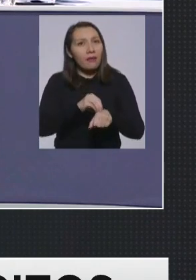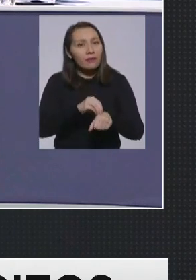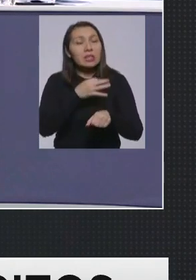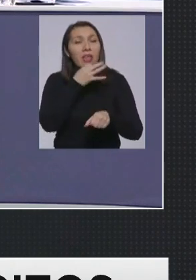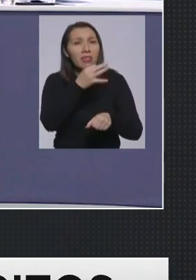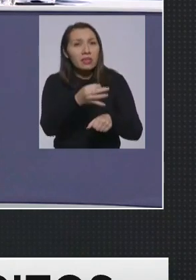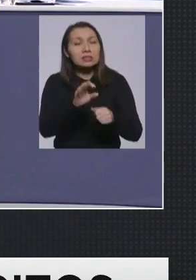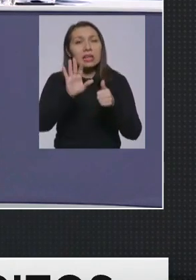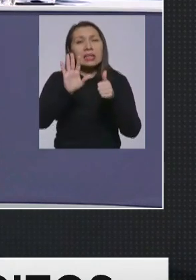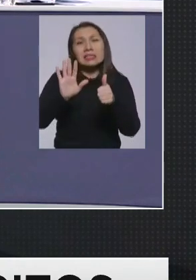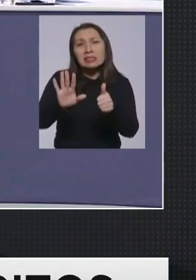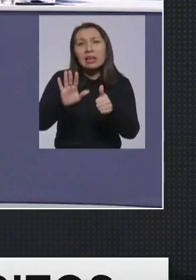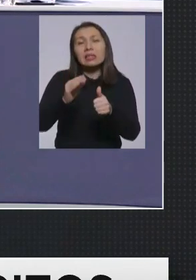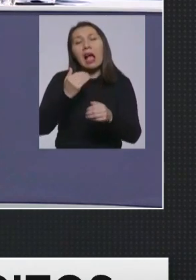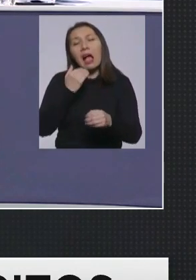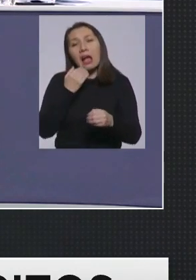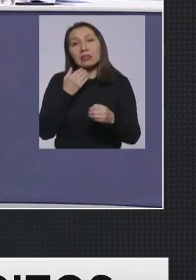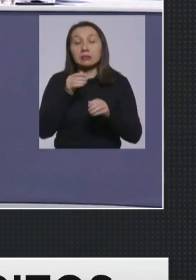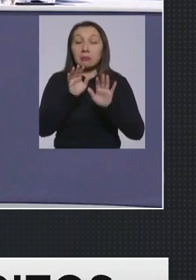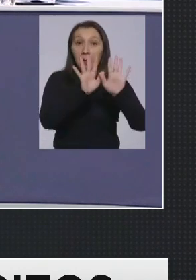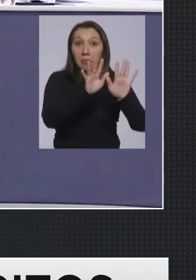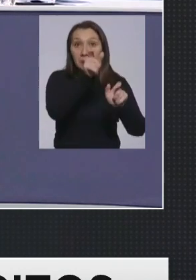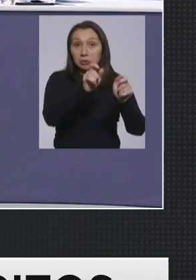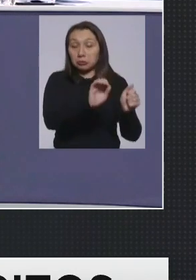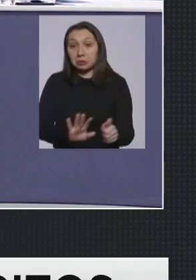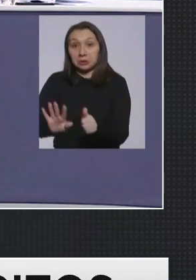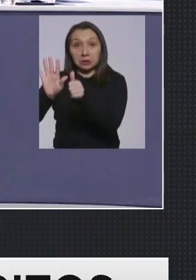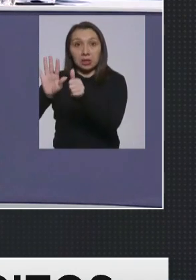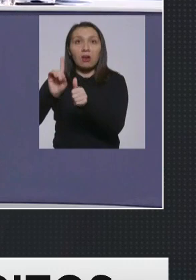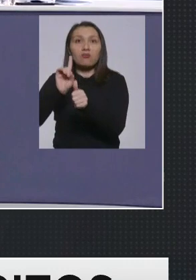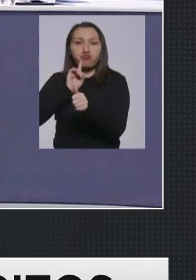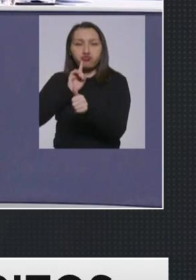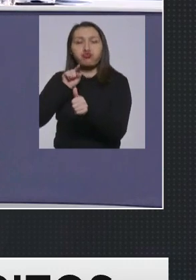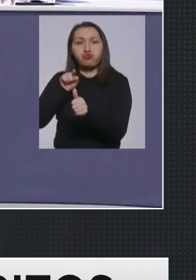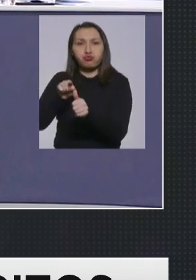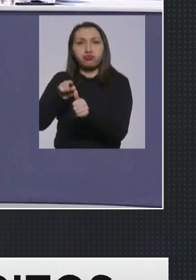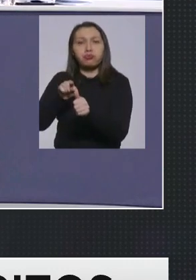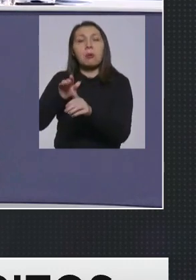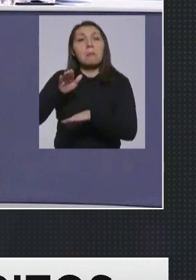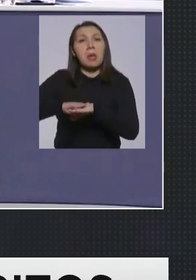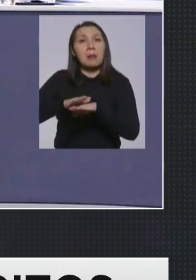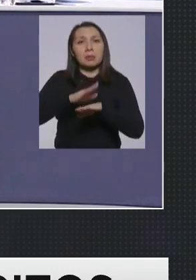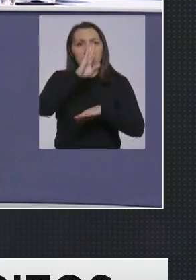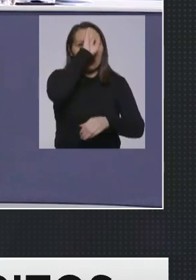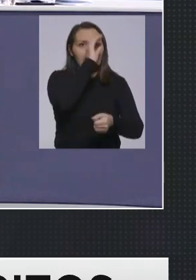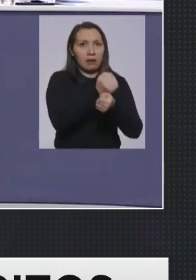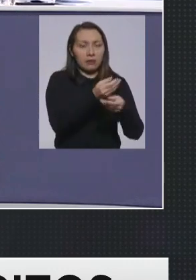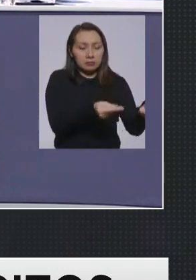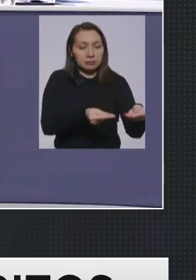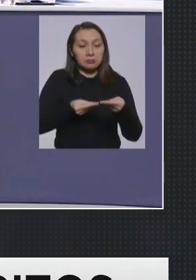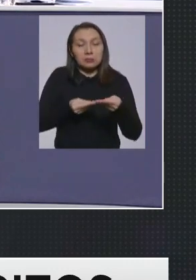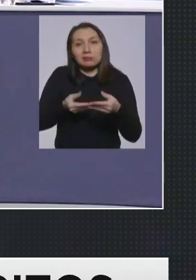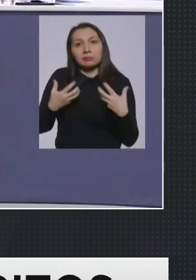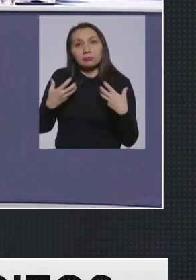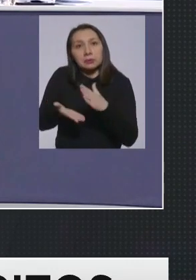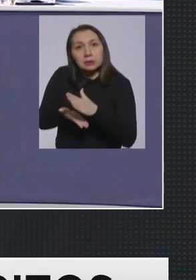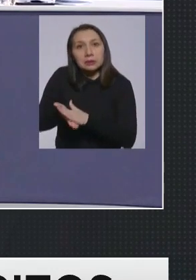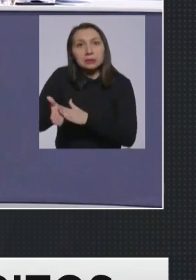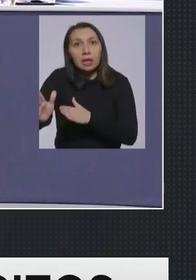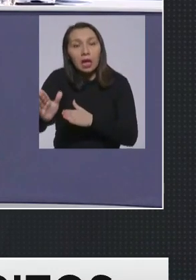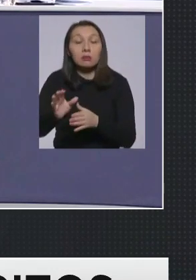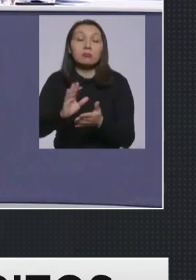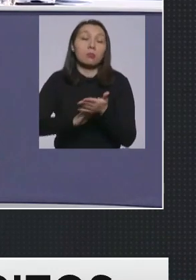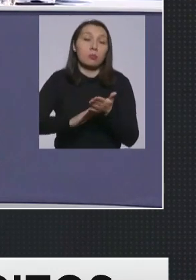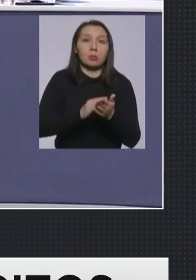casi seis de cada diez santiaguinos tiene en definitiva y saca su permiso para ir a hacer alguna actividad ya sea a